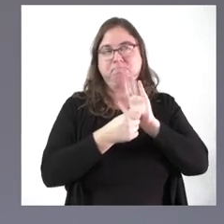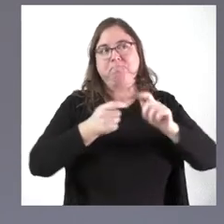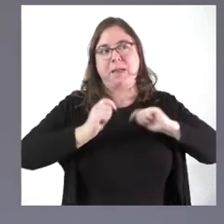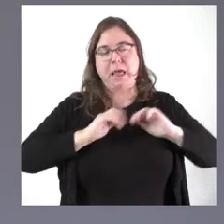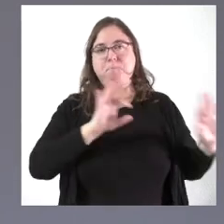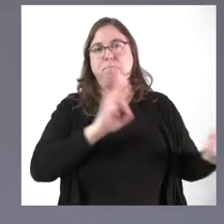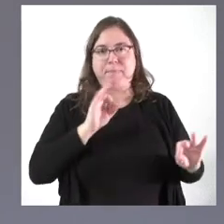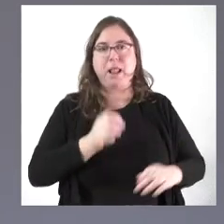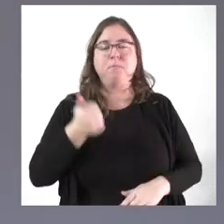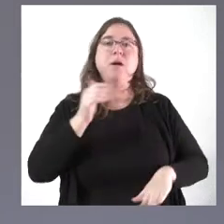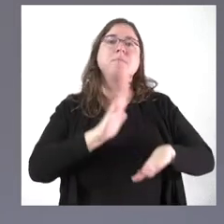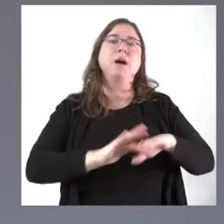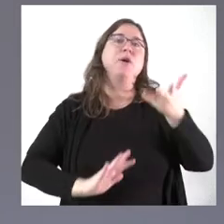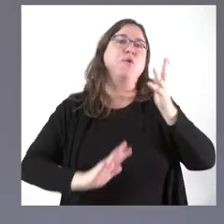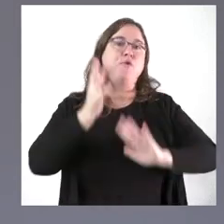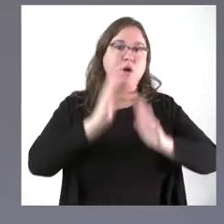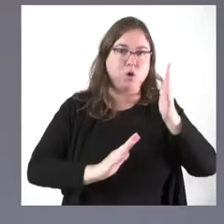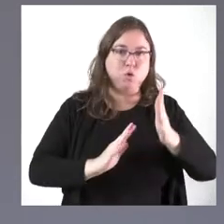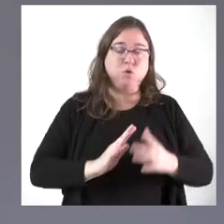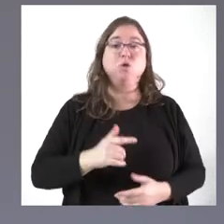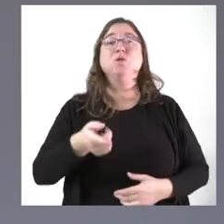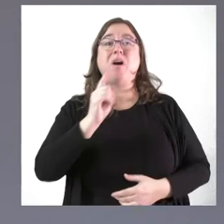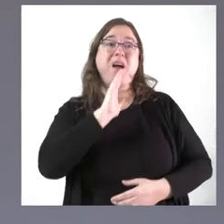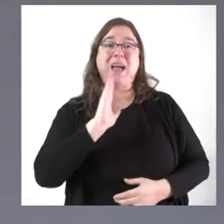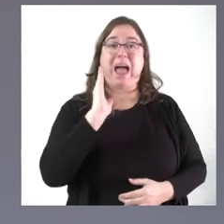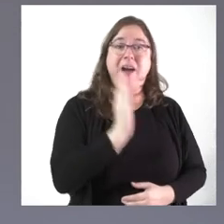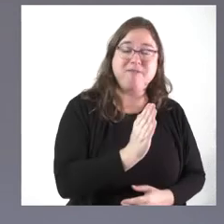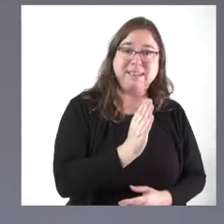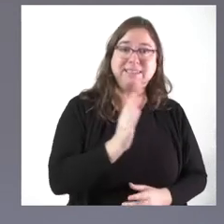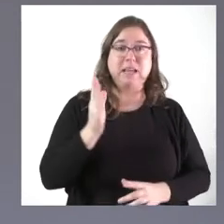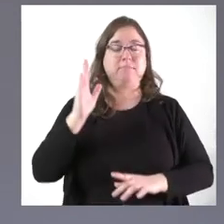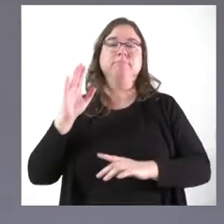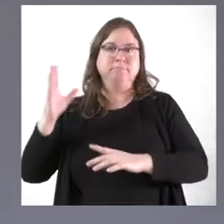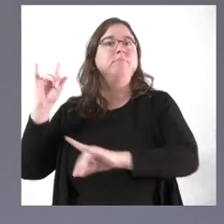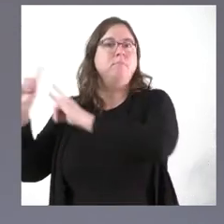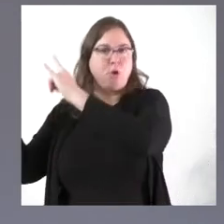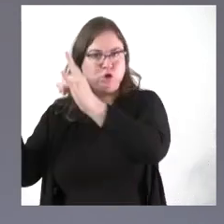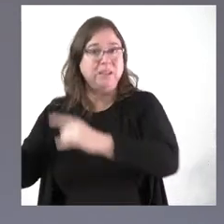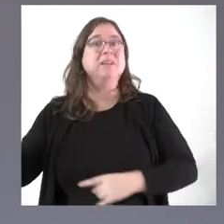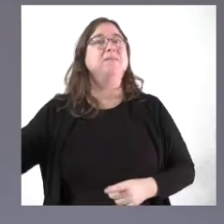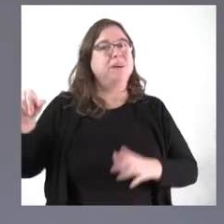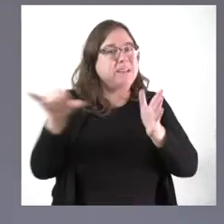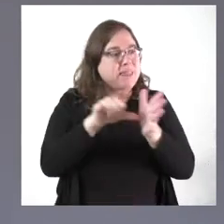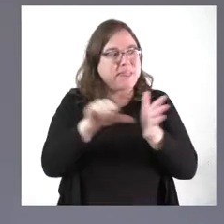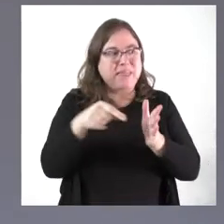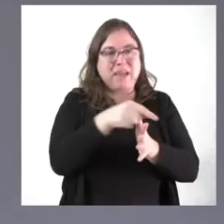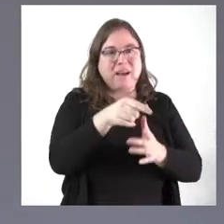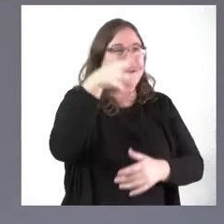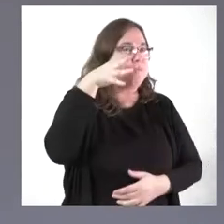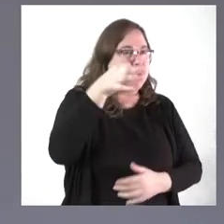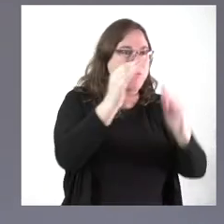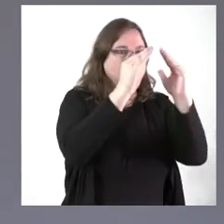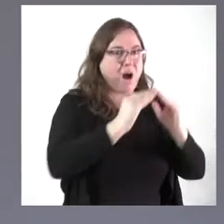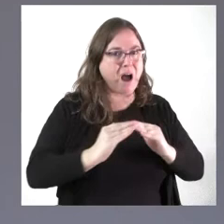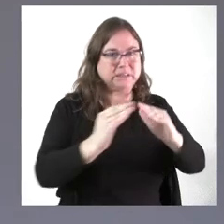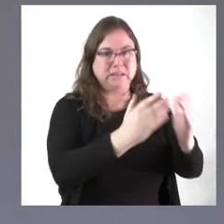preparados para los fuegos forestales que no solo afectan al monte que ya es bastante sino que se acercan peligrosamente a las poblaciones como hemos